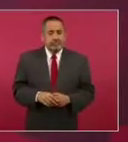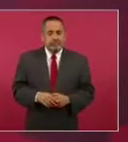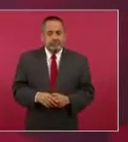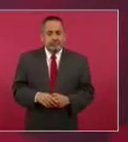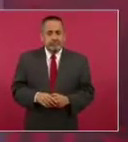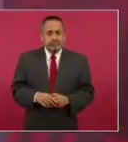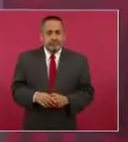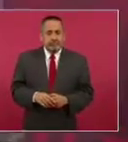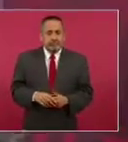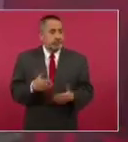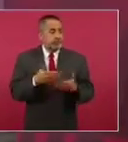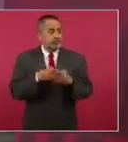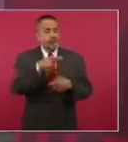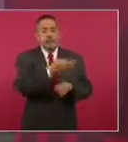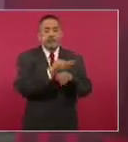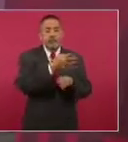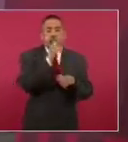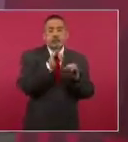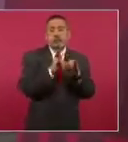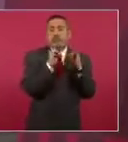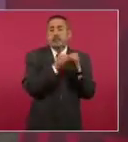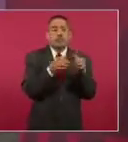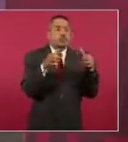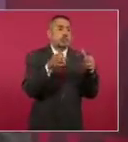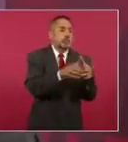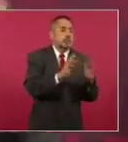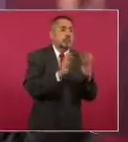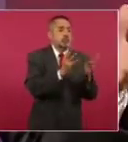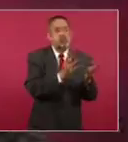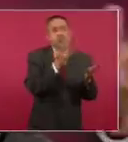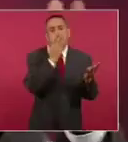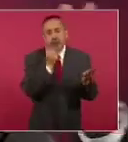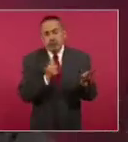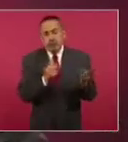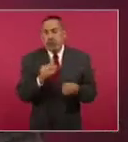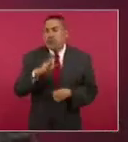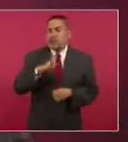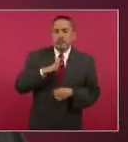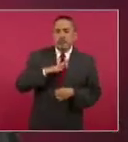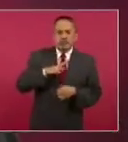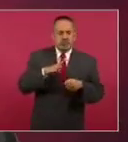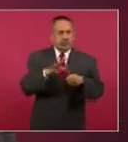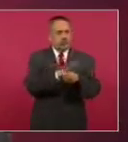ahora no pueden sesionar porque no tienen